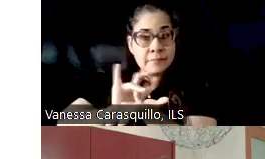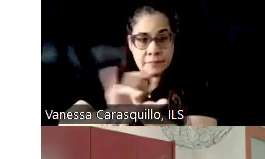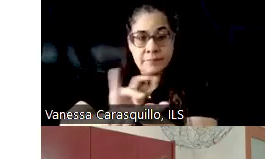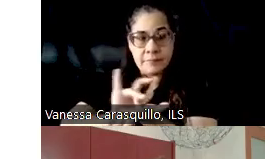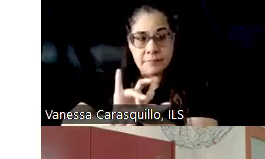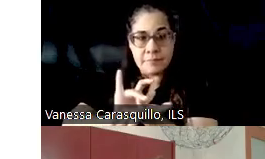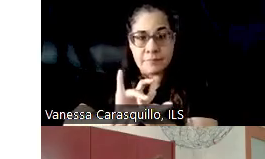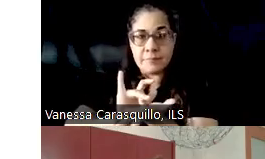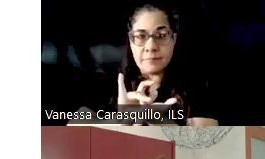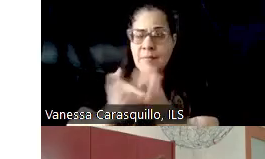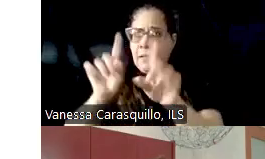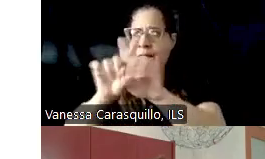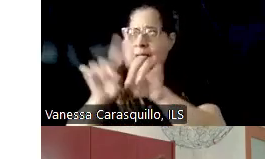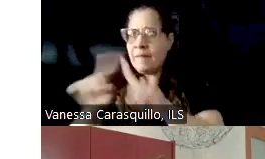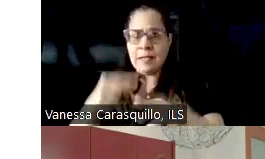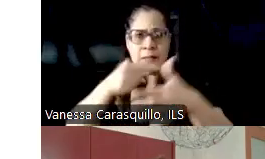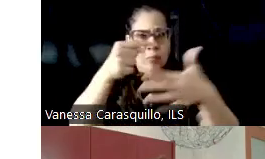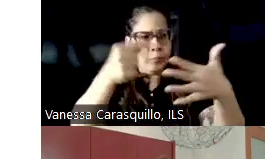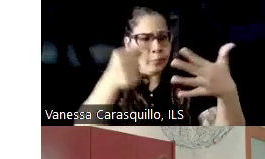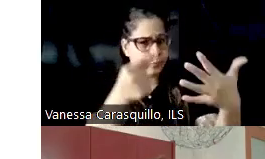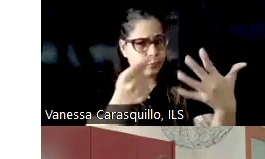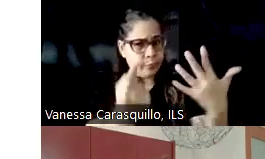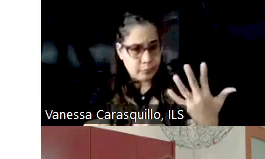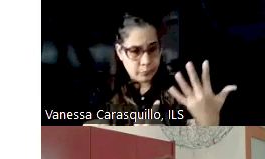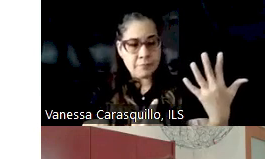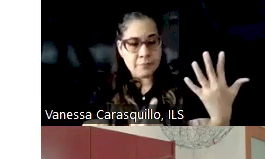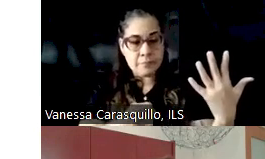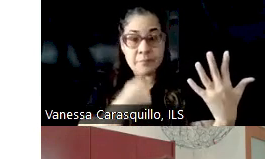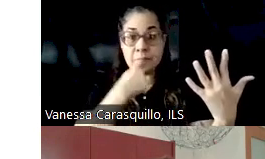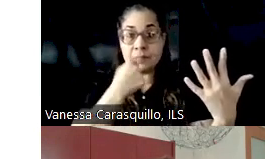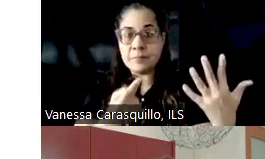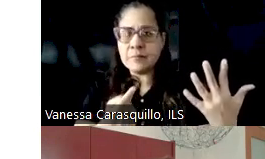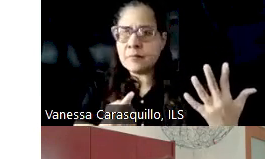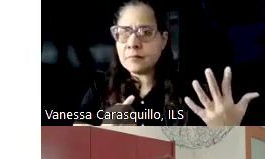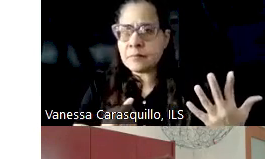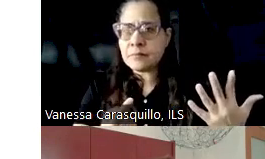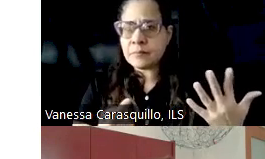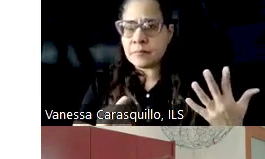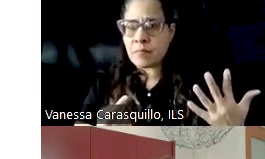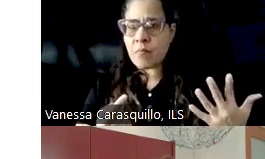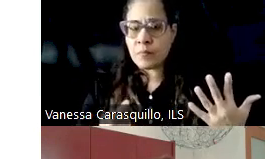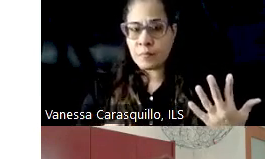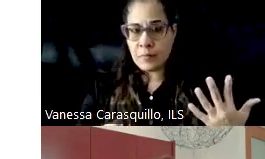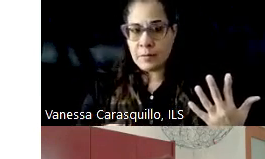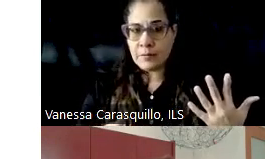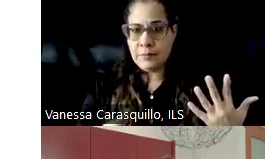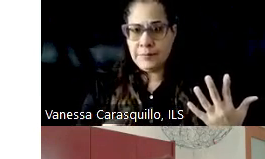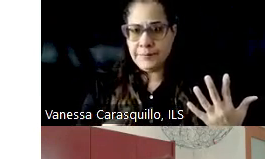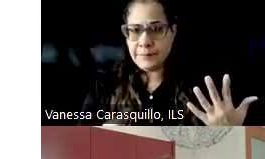hay más y más alternativas, yo diría más fancy, en el sentido de cómo el